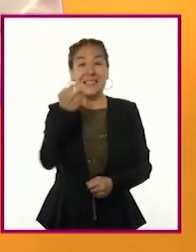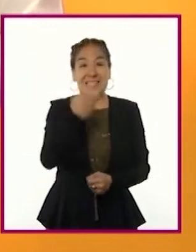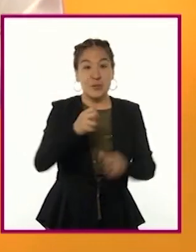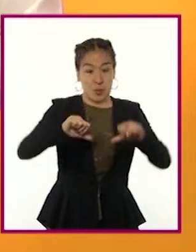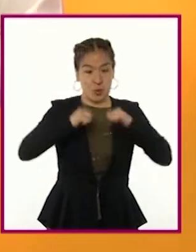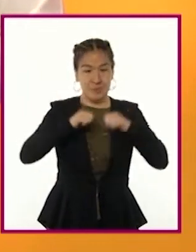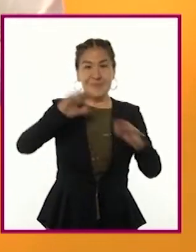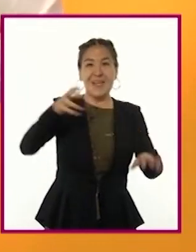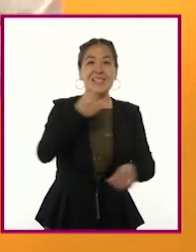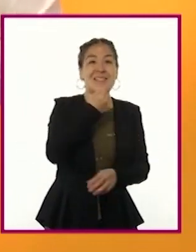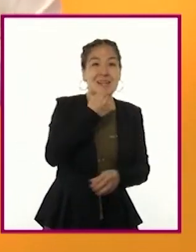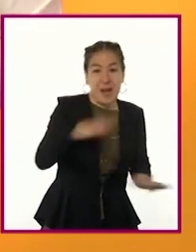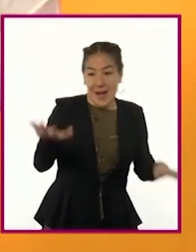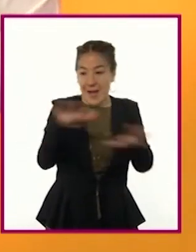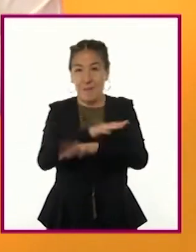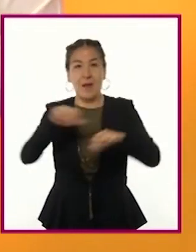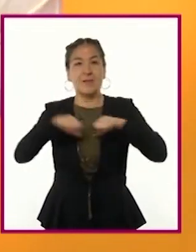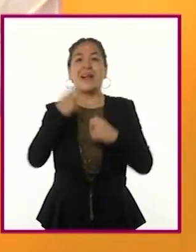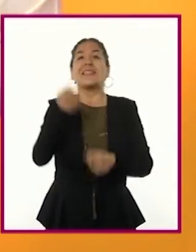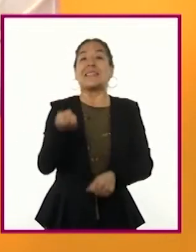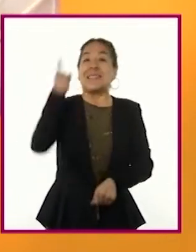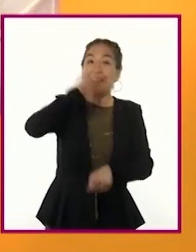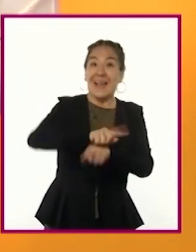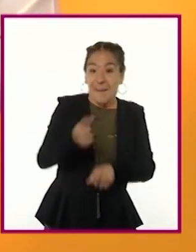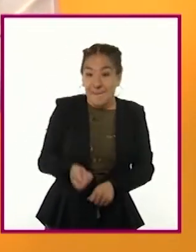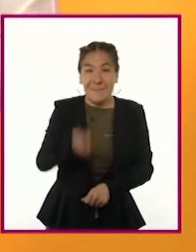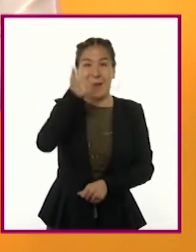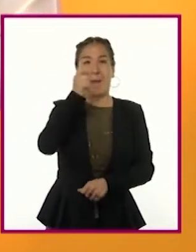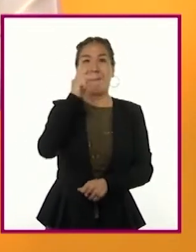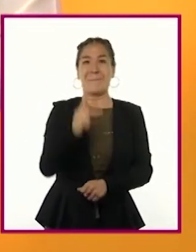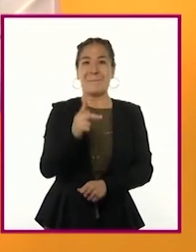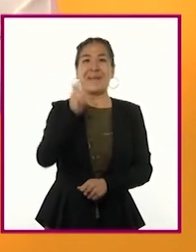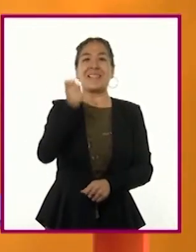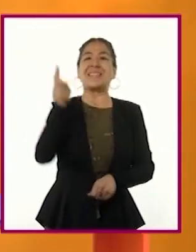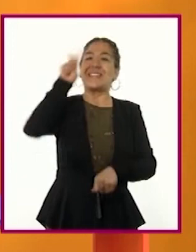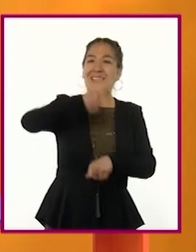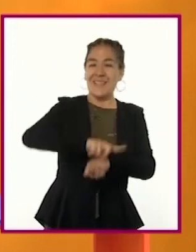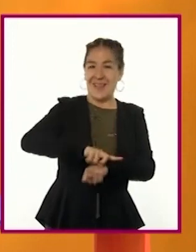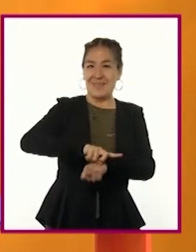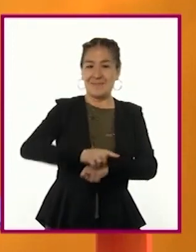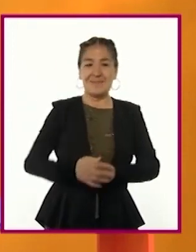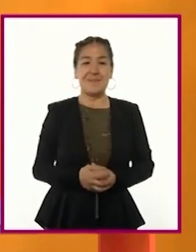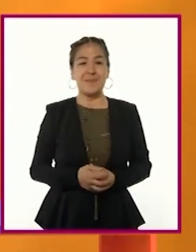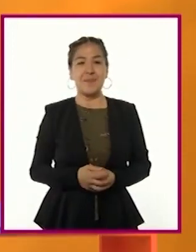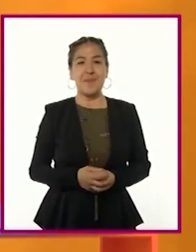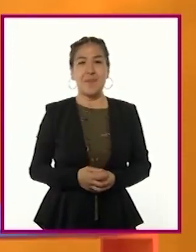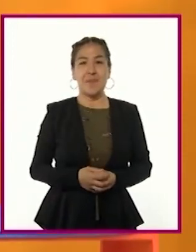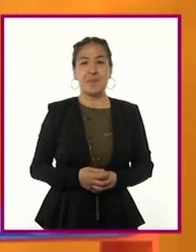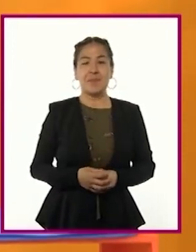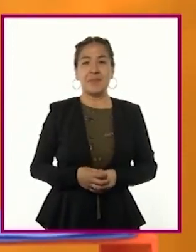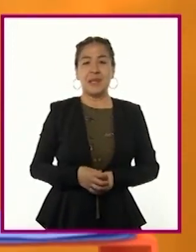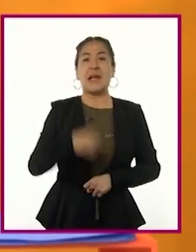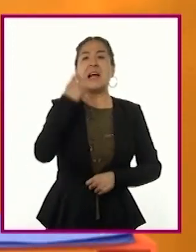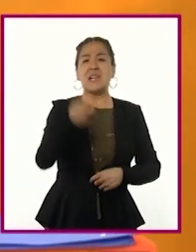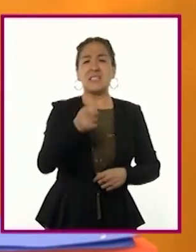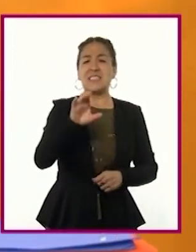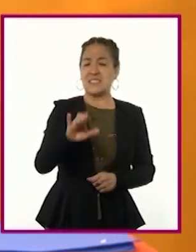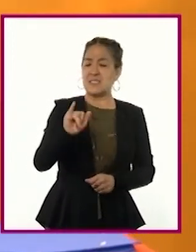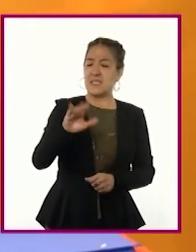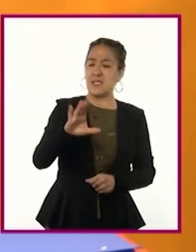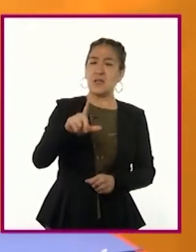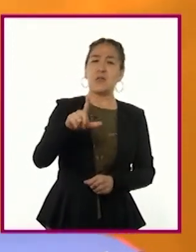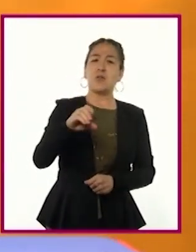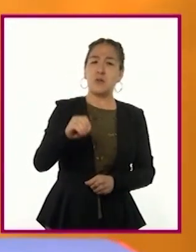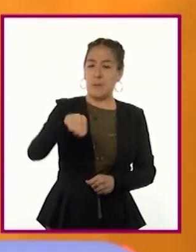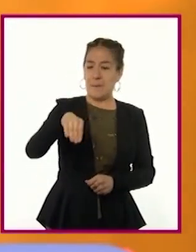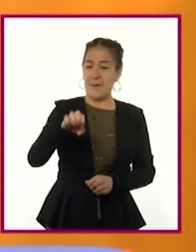ocasiona en las mujeres el inicio de su menstruación o también conocido como la regla. El ciclo menstrual es causado por cambios en